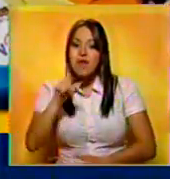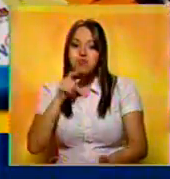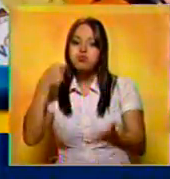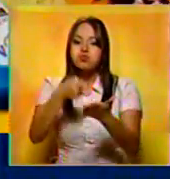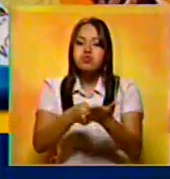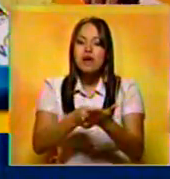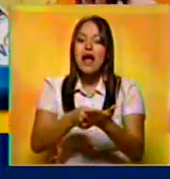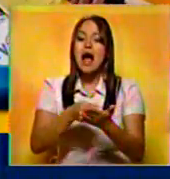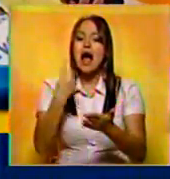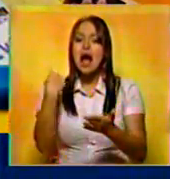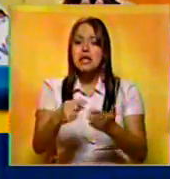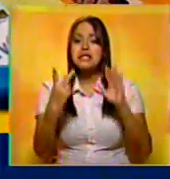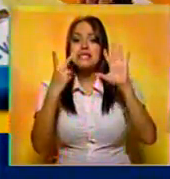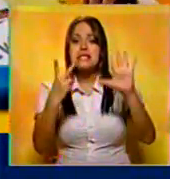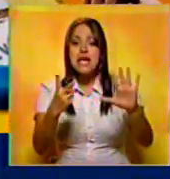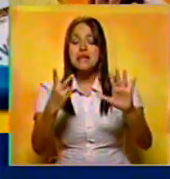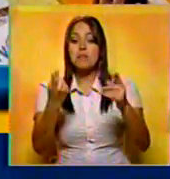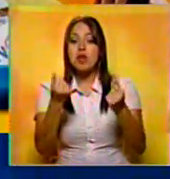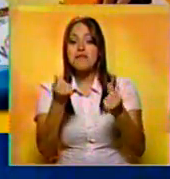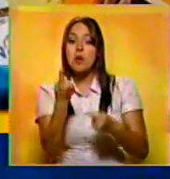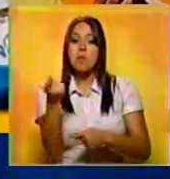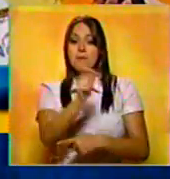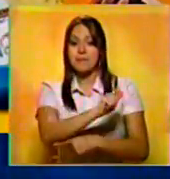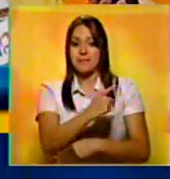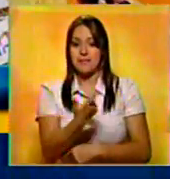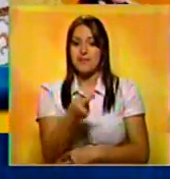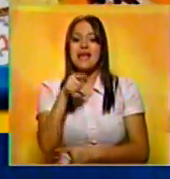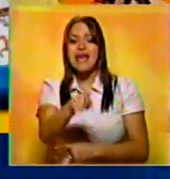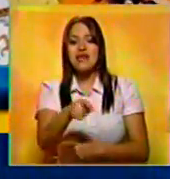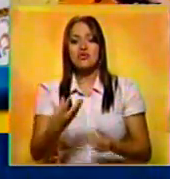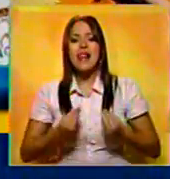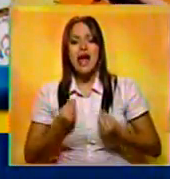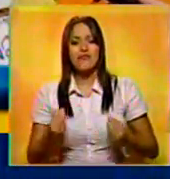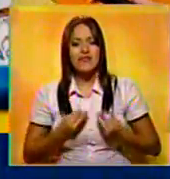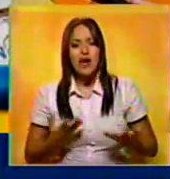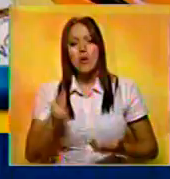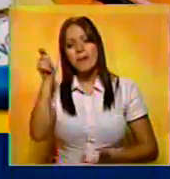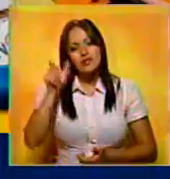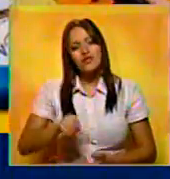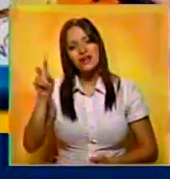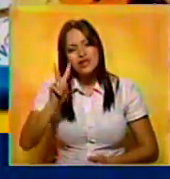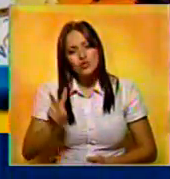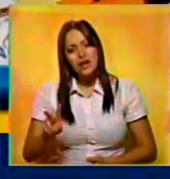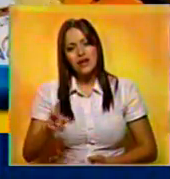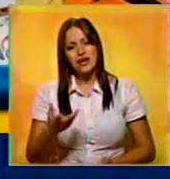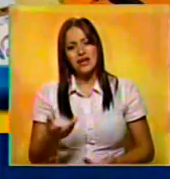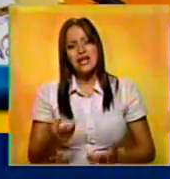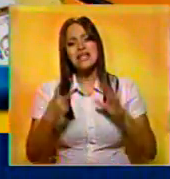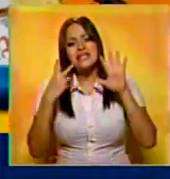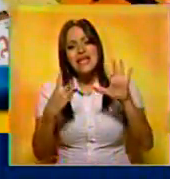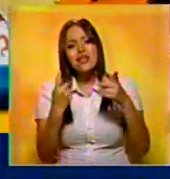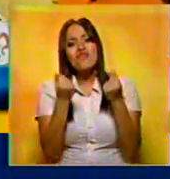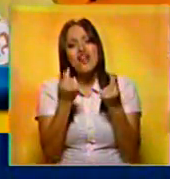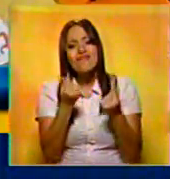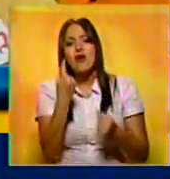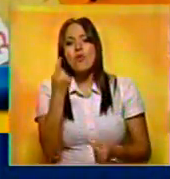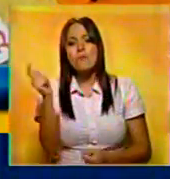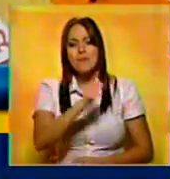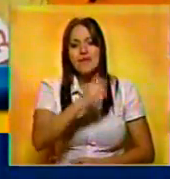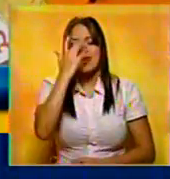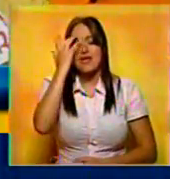inversión es apenas de 7 bolívares al mes. Eso es lo que vale la vida de un venezolano. 7 bolívares al